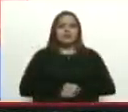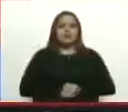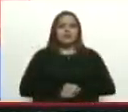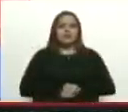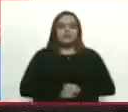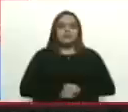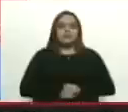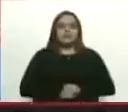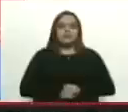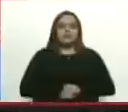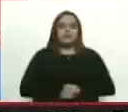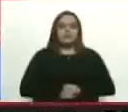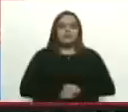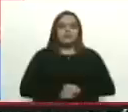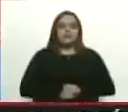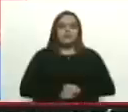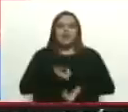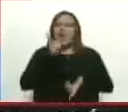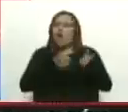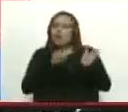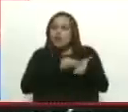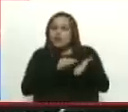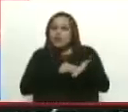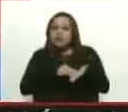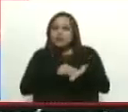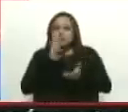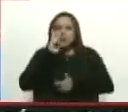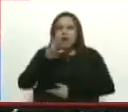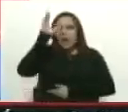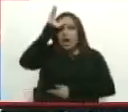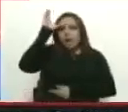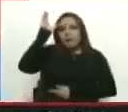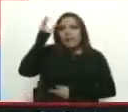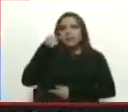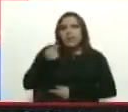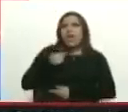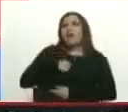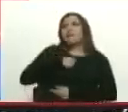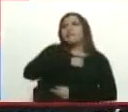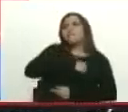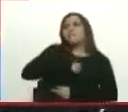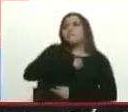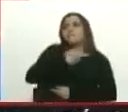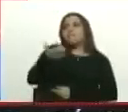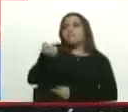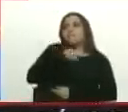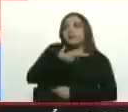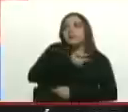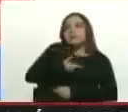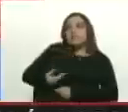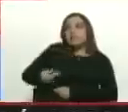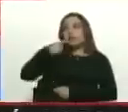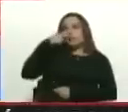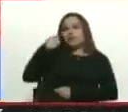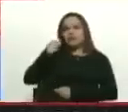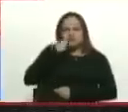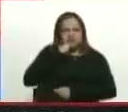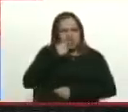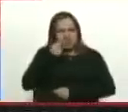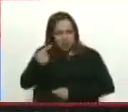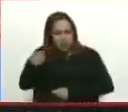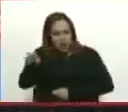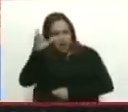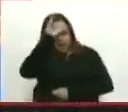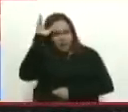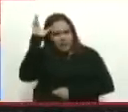O alguien escuchó a Capriles lamentar el intento de asesinato contra el presidente Nicolás Maduro. ¿Quién lo escuchó?